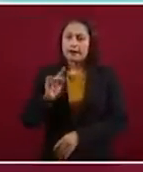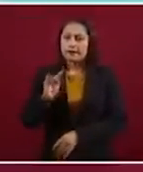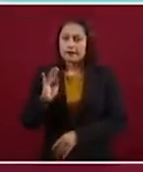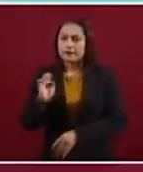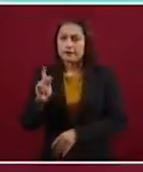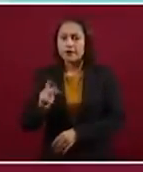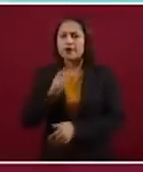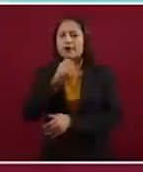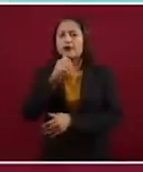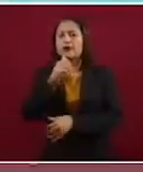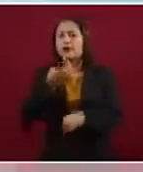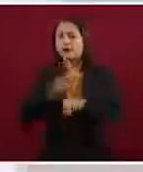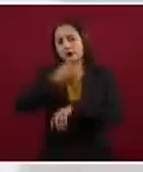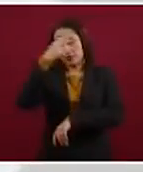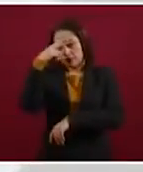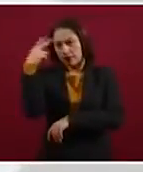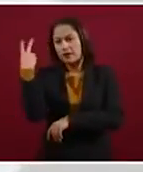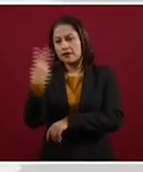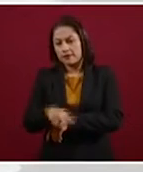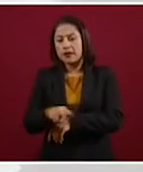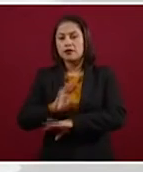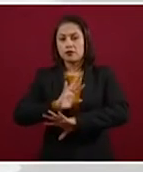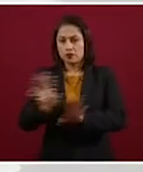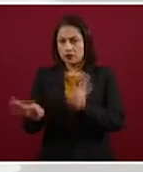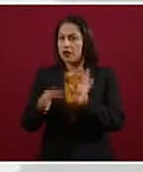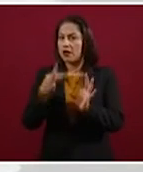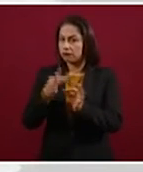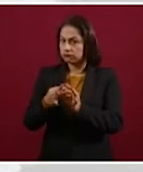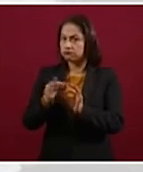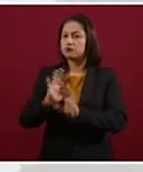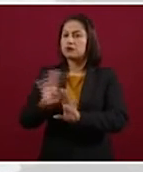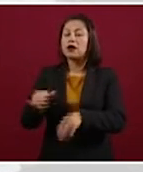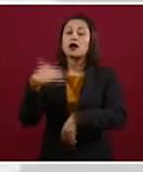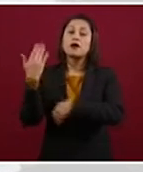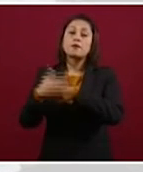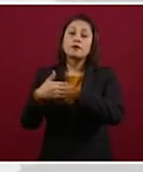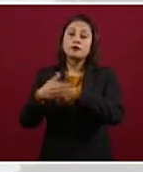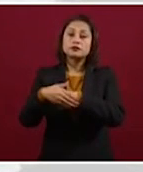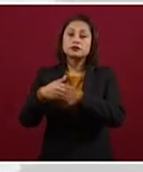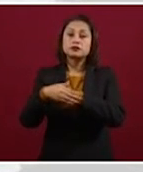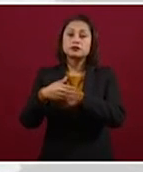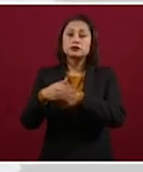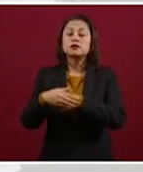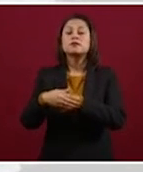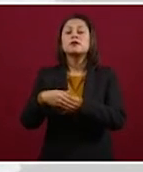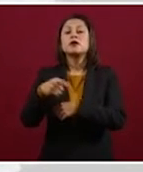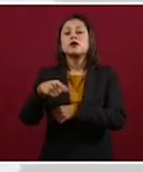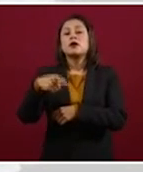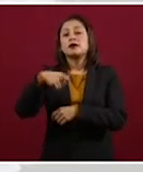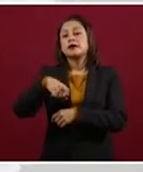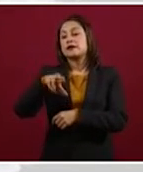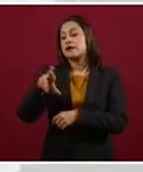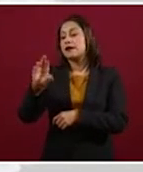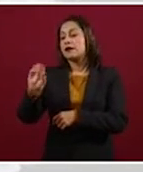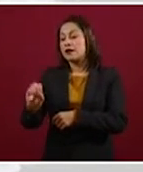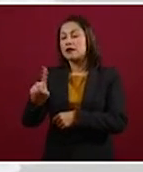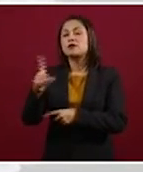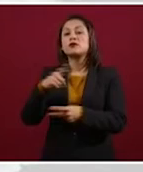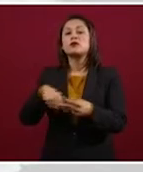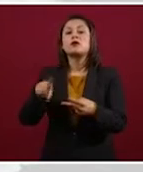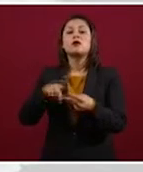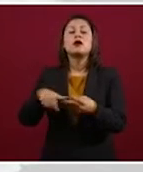los próximos días se arrancará en benito juárez quintana roo en cancún quintana roo en acapulco